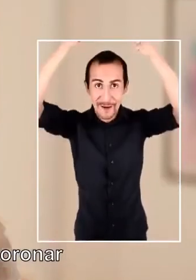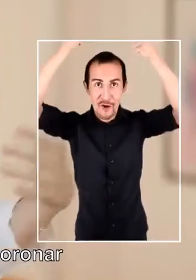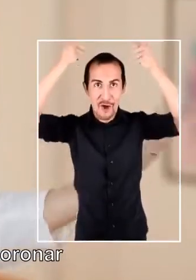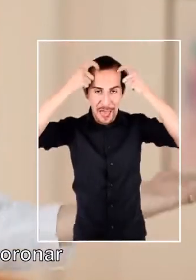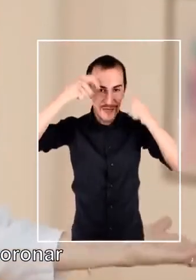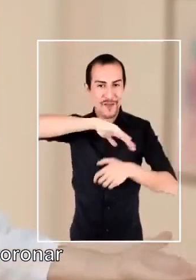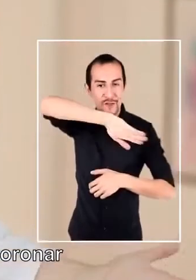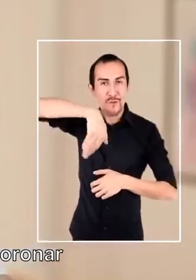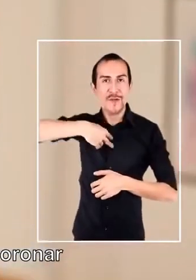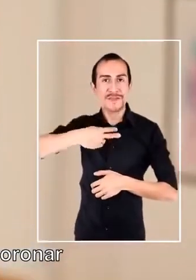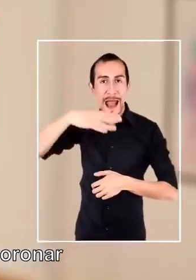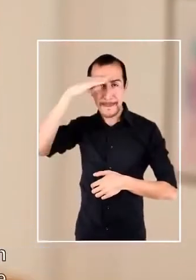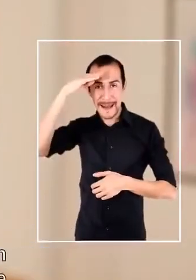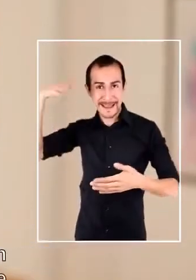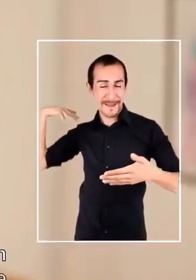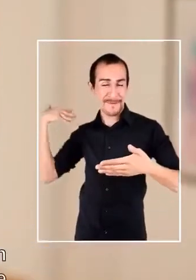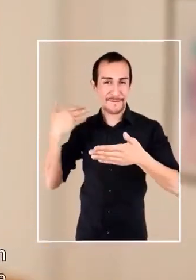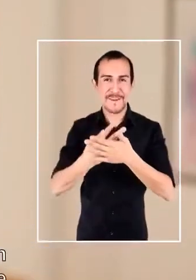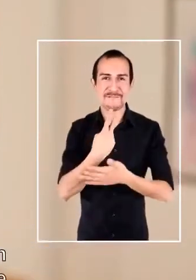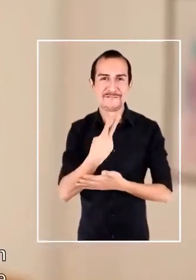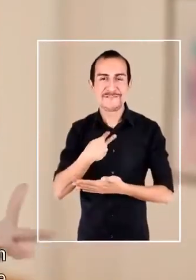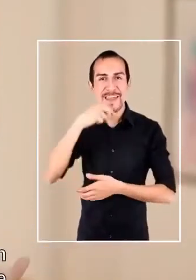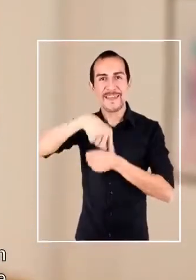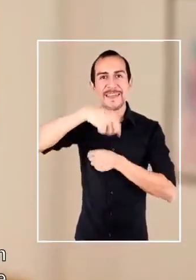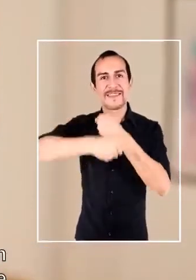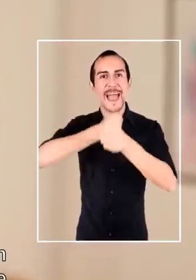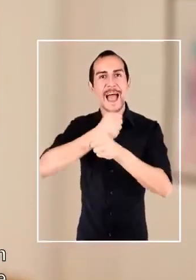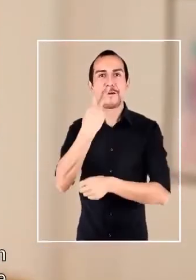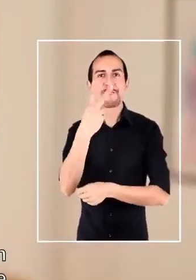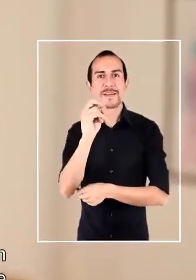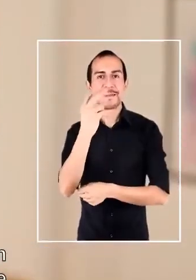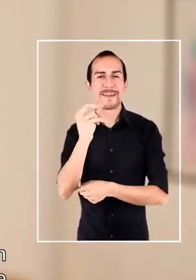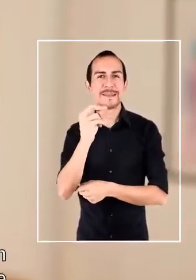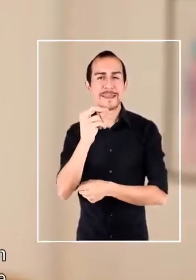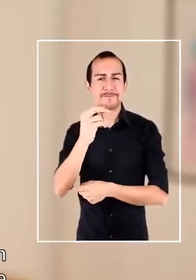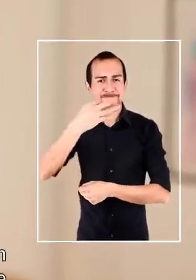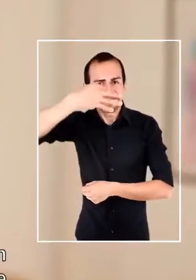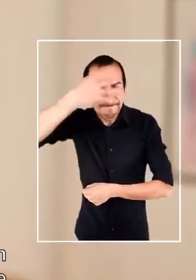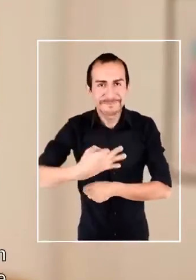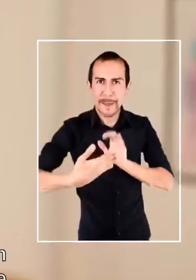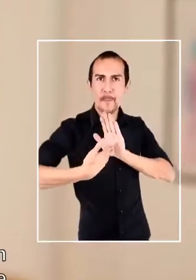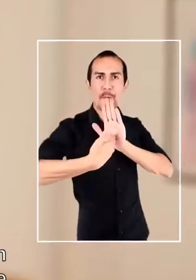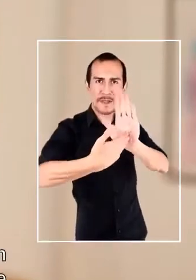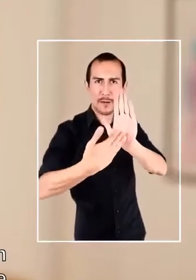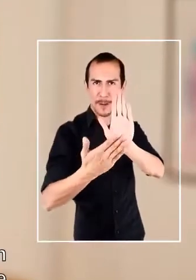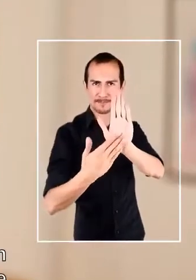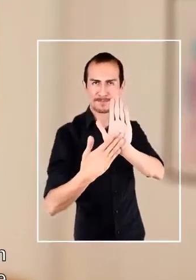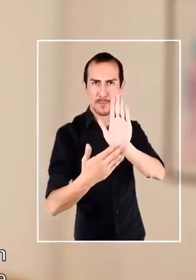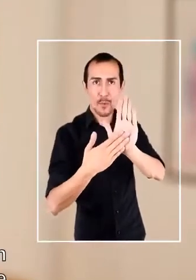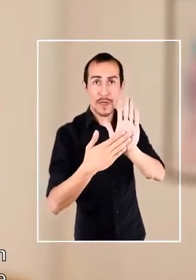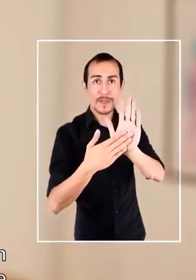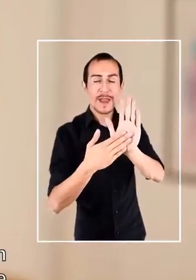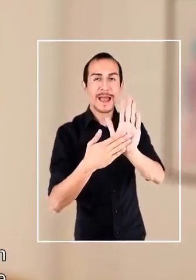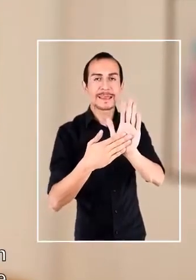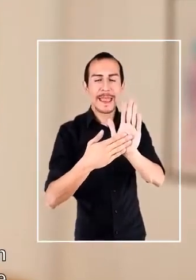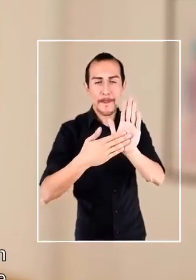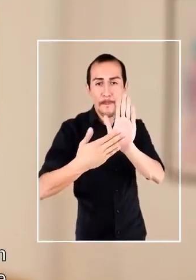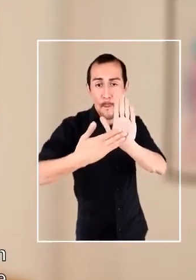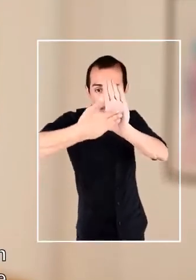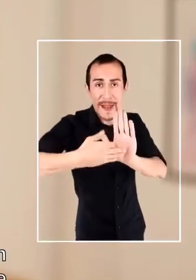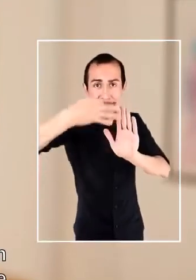este episodio de nuestras vidas, ¿no?, de este año 2020, con una exposición que pusiera de